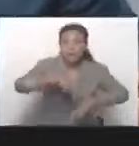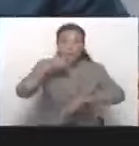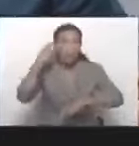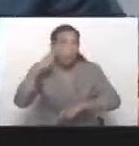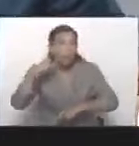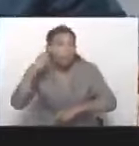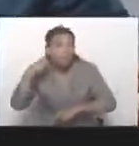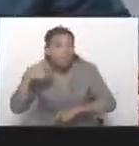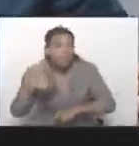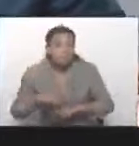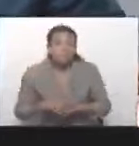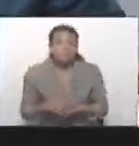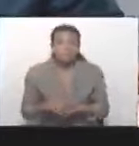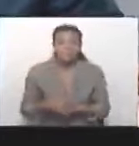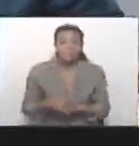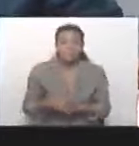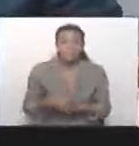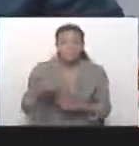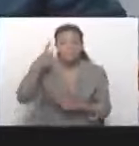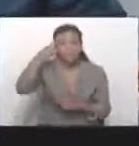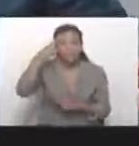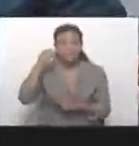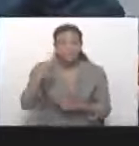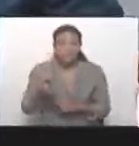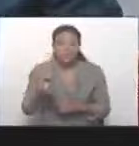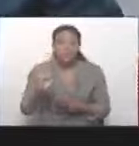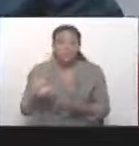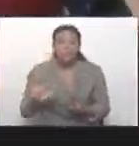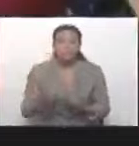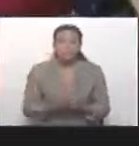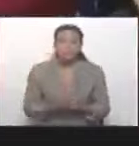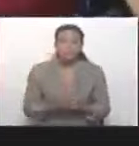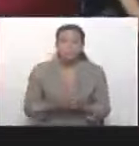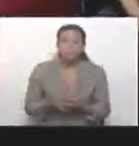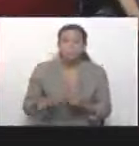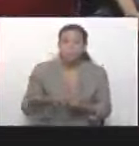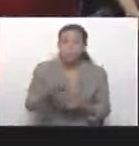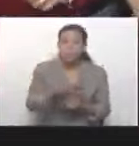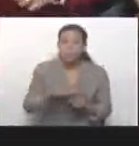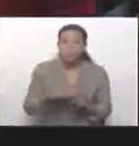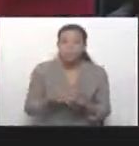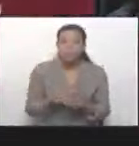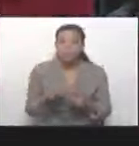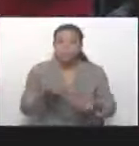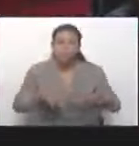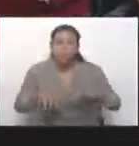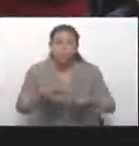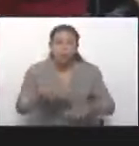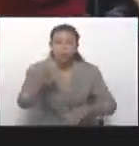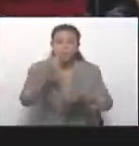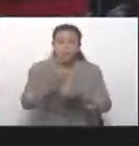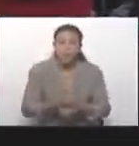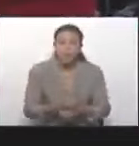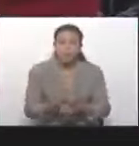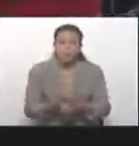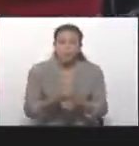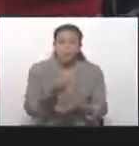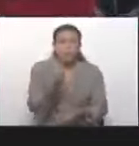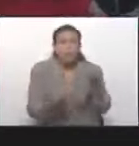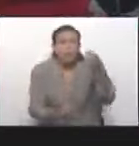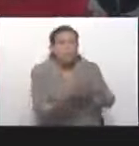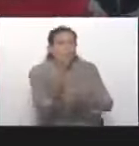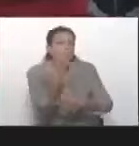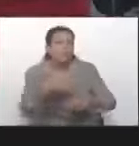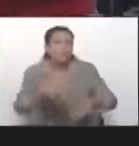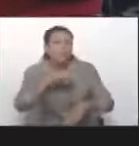y lo indiano se fusionó y de allí sale la gaita, como un canto pero este de pueblo. Ritmo específico, esta tambora, el furruco, todo eso, ¿cuándo se